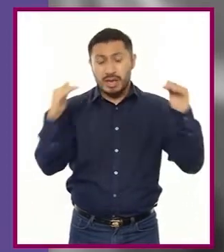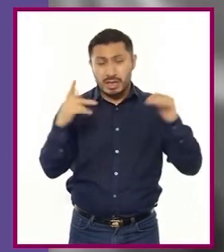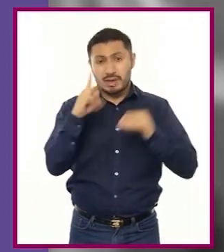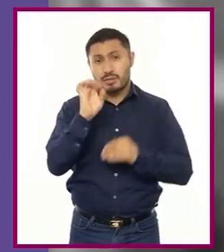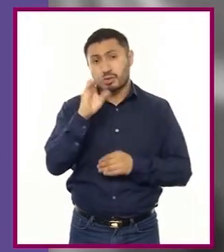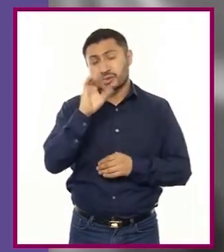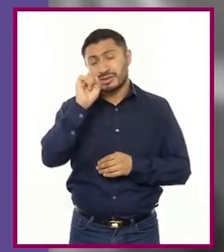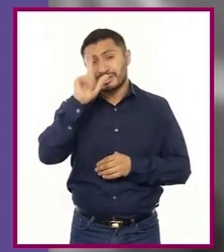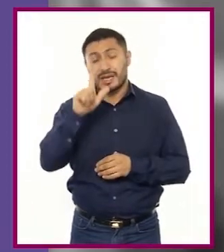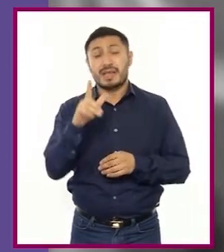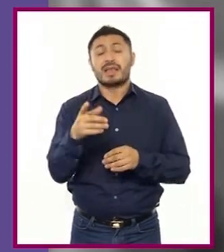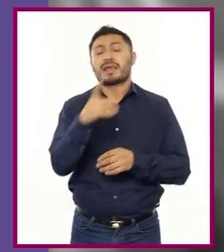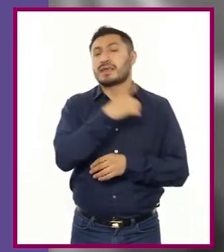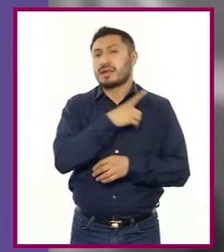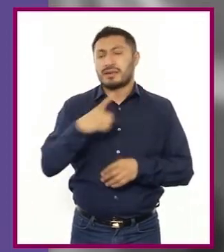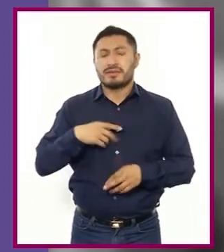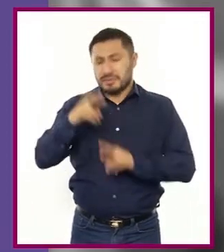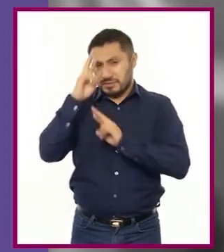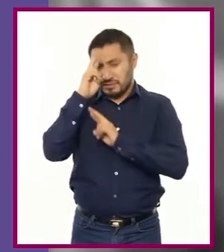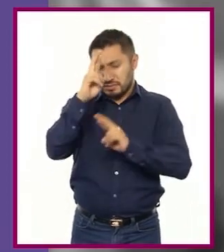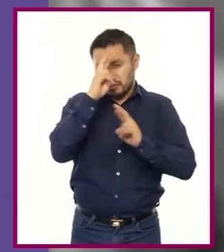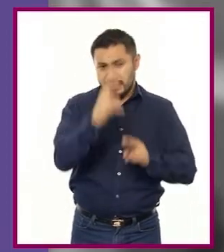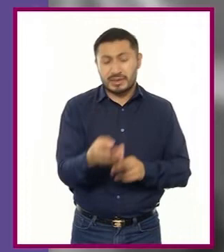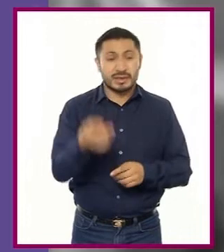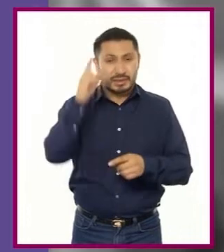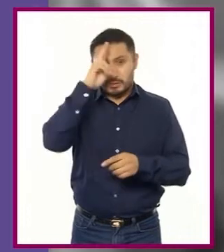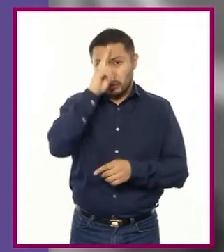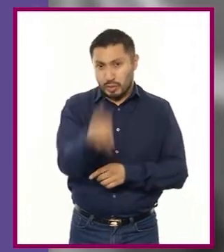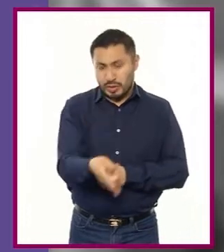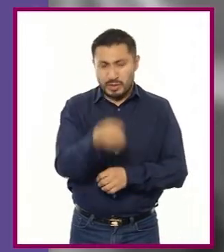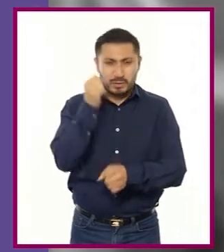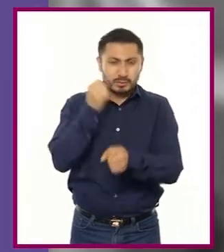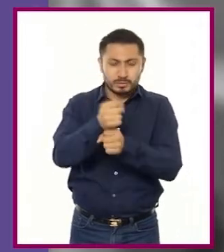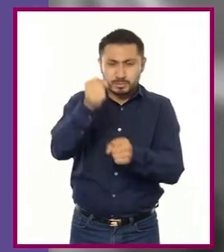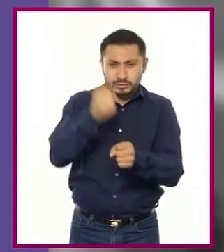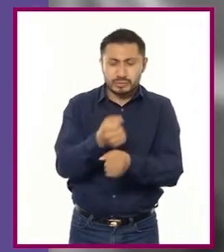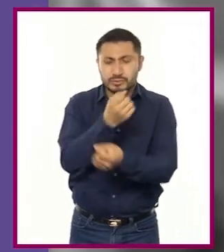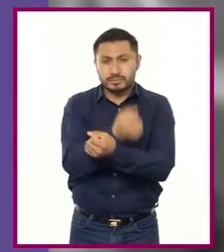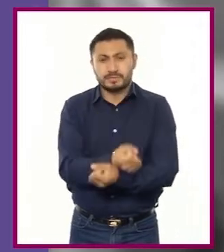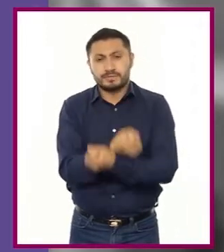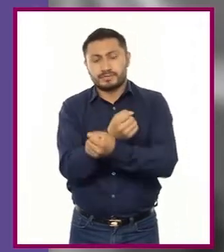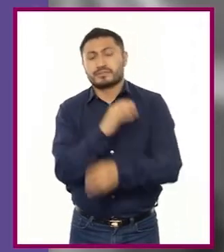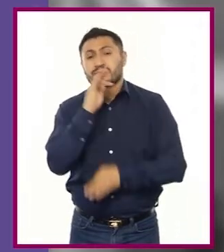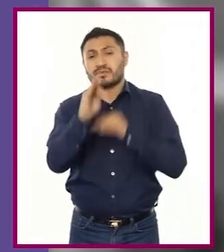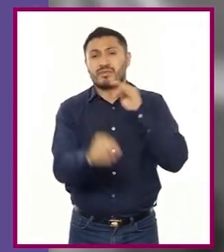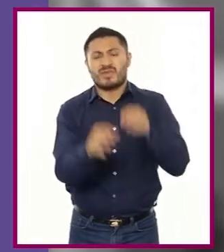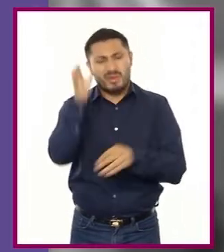un debido proceso. Prohíbe la tortura, la esclavitud y los tratos crueles, inhumanos y